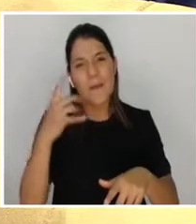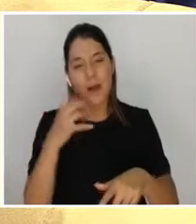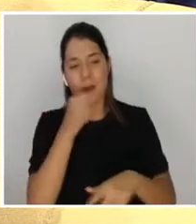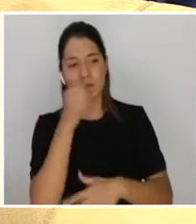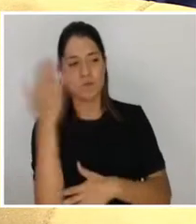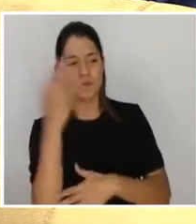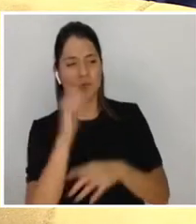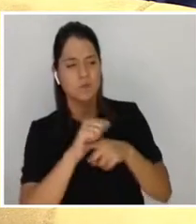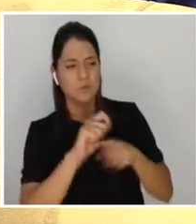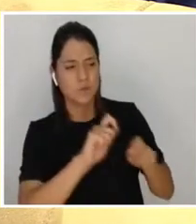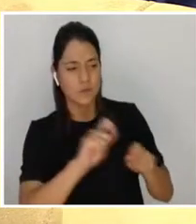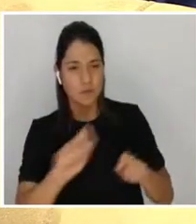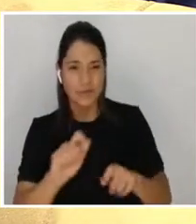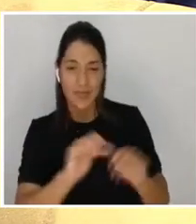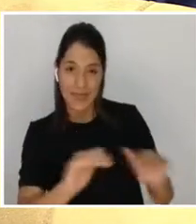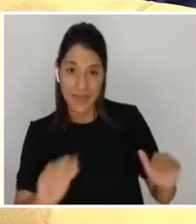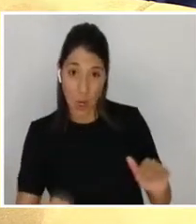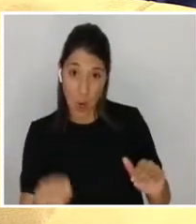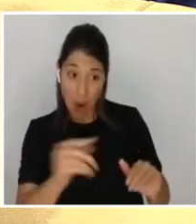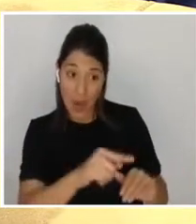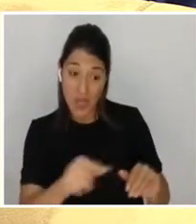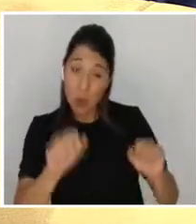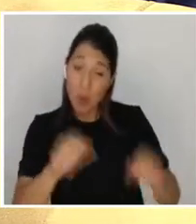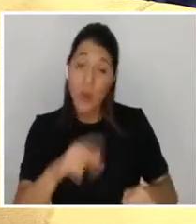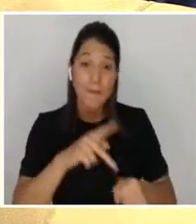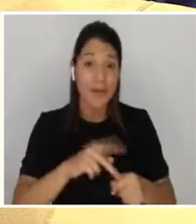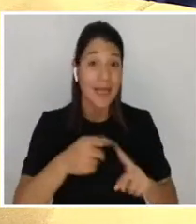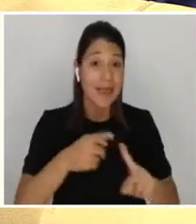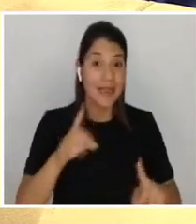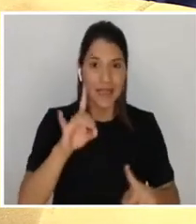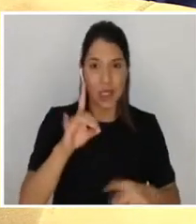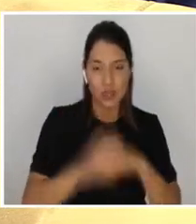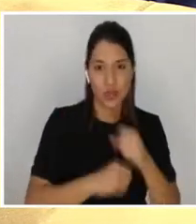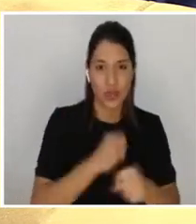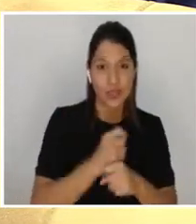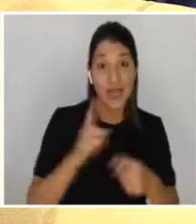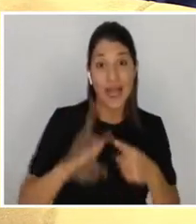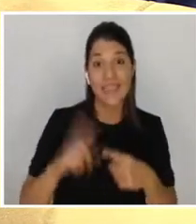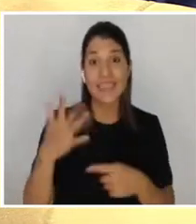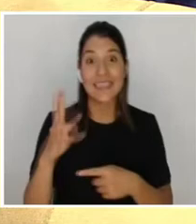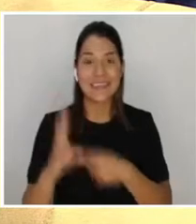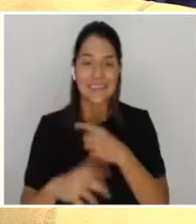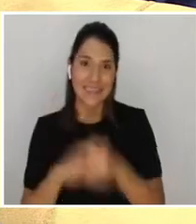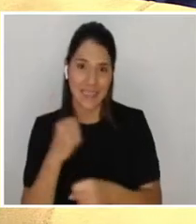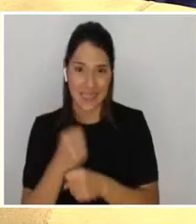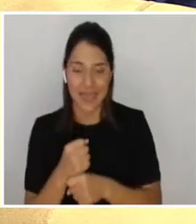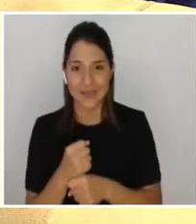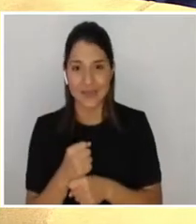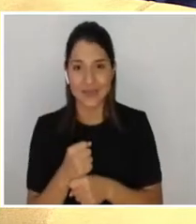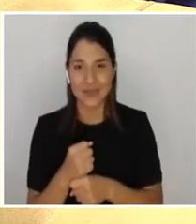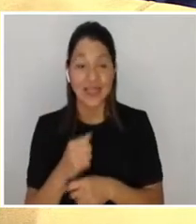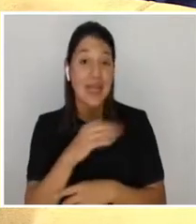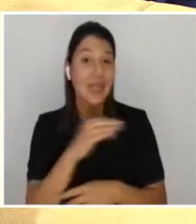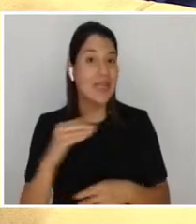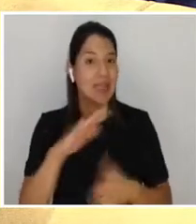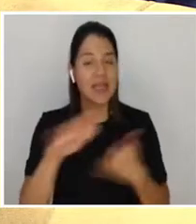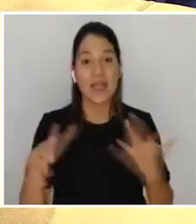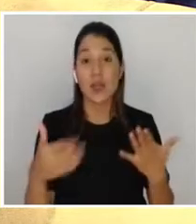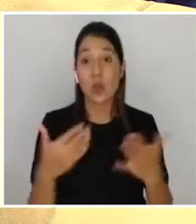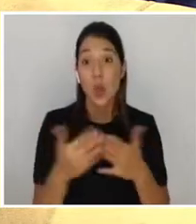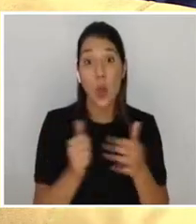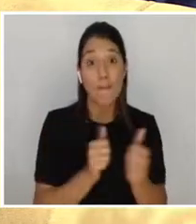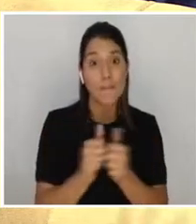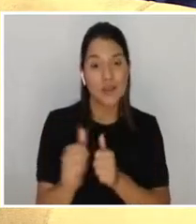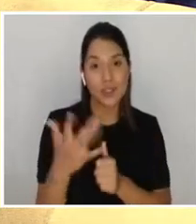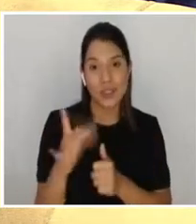Entonces, los niños pueden participar desde los 8 años hasta los 17 años. Y todo mayor de edad tiene que